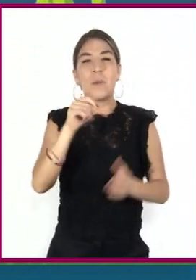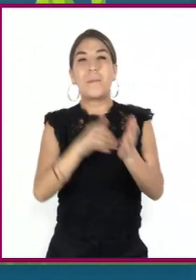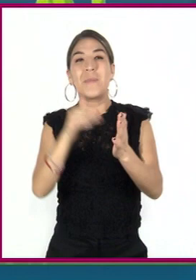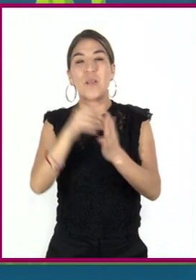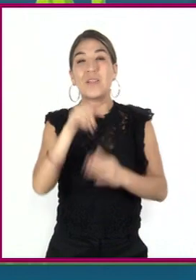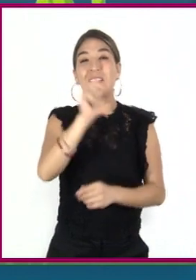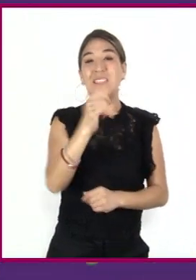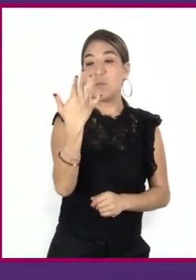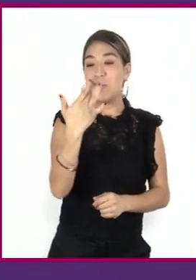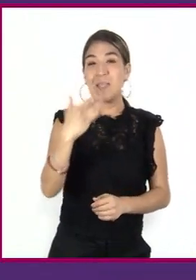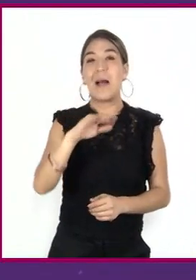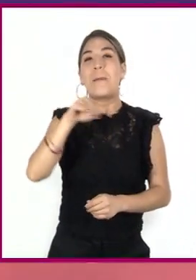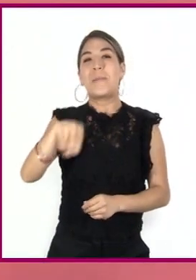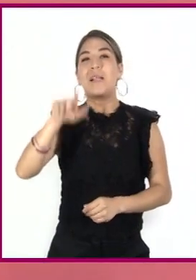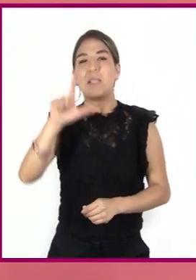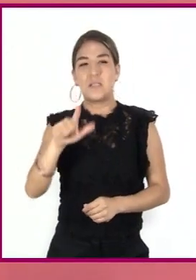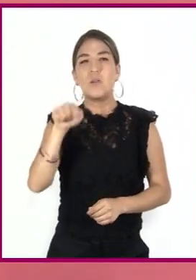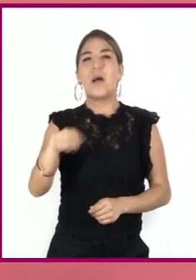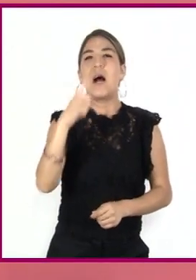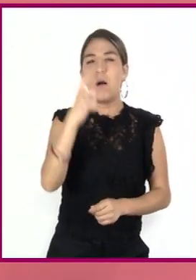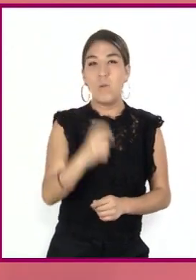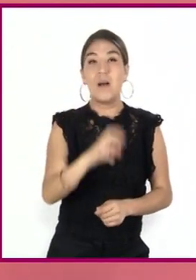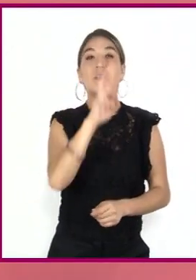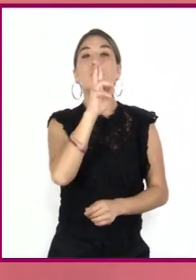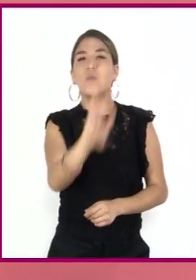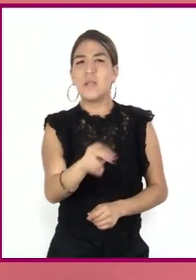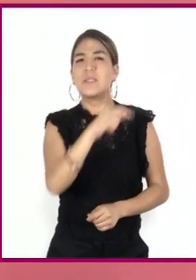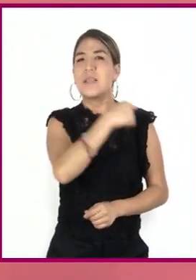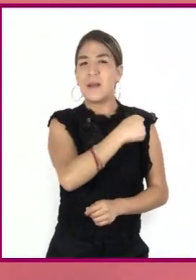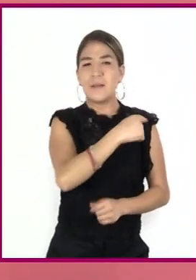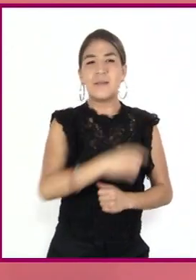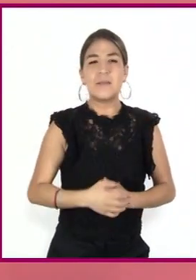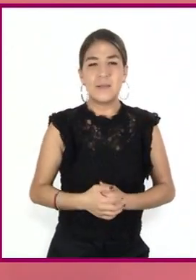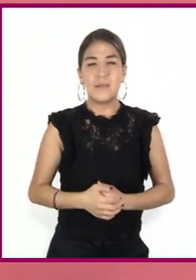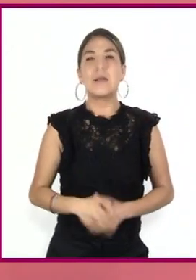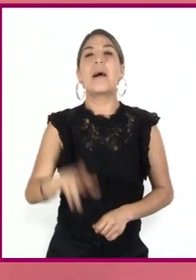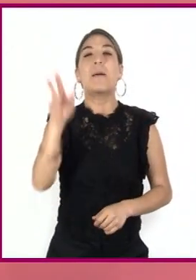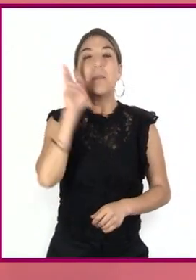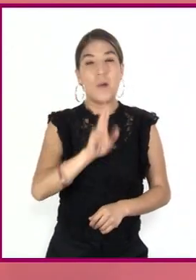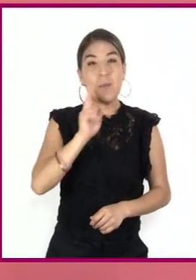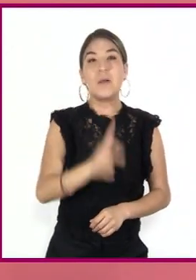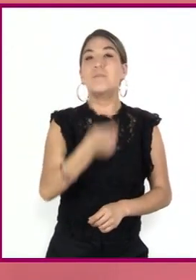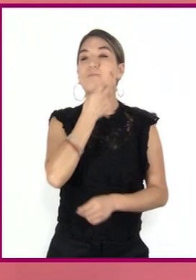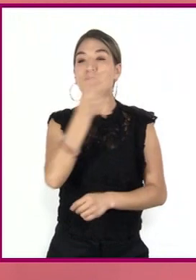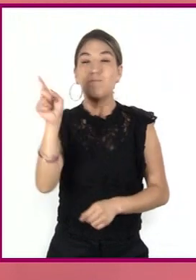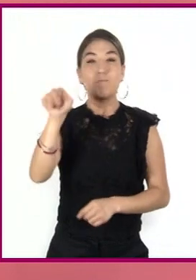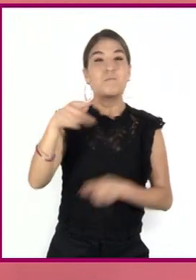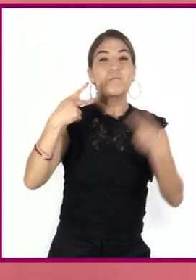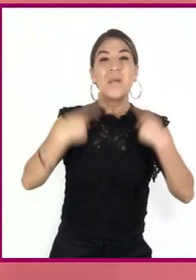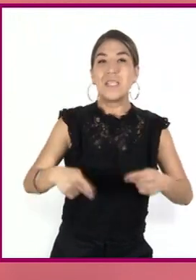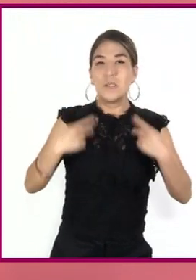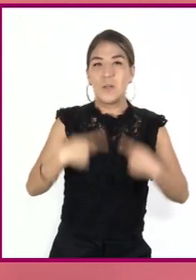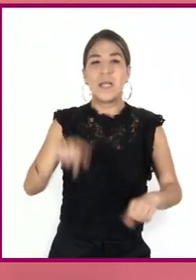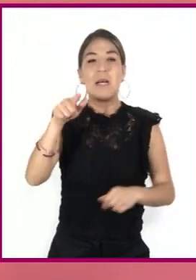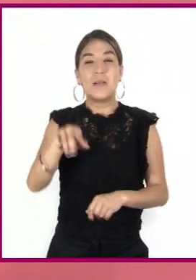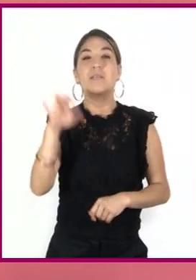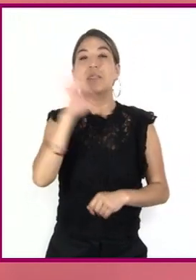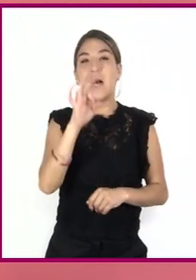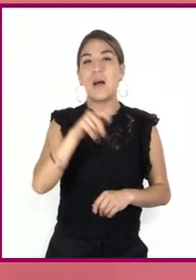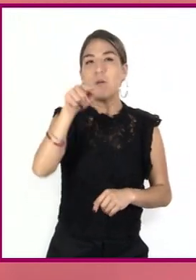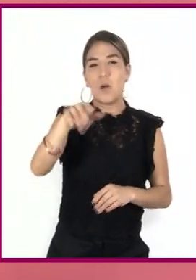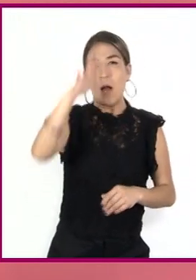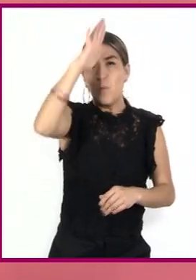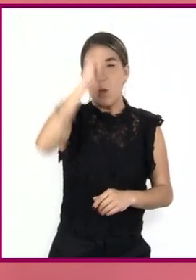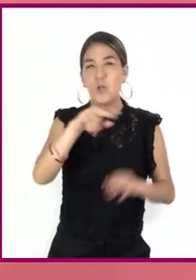750 mililitros de disolución. Con el resultado que obtengamos, recomendemos a los pobladores, si de acuerdo a la norma oficial